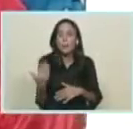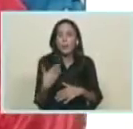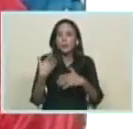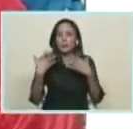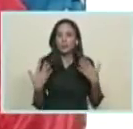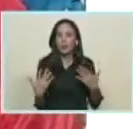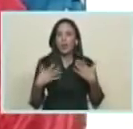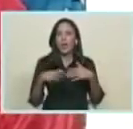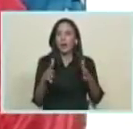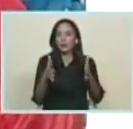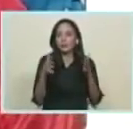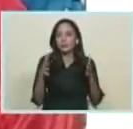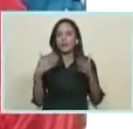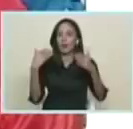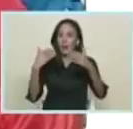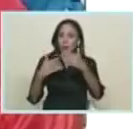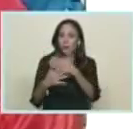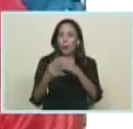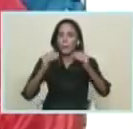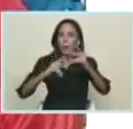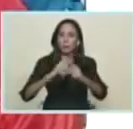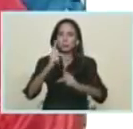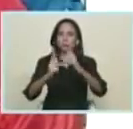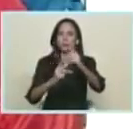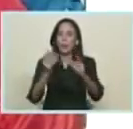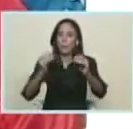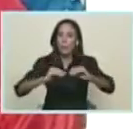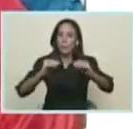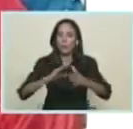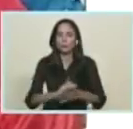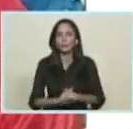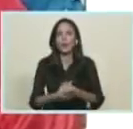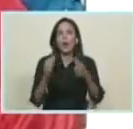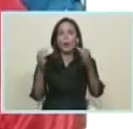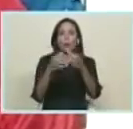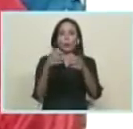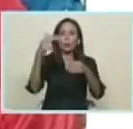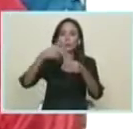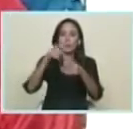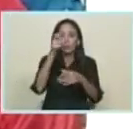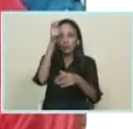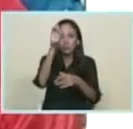Vencer, vencer, vencer. Clase obrera petrolero,